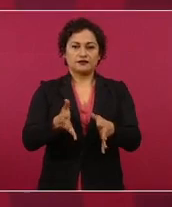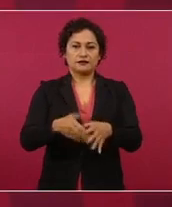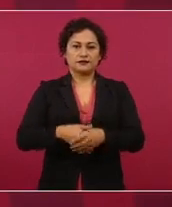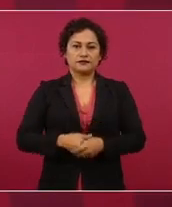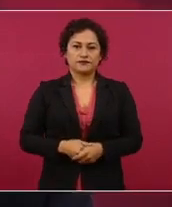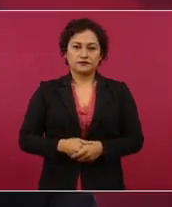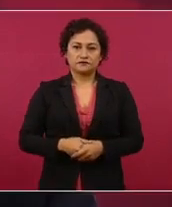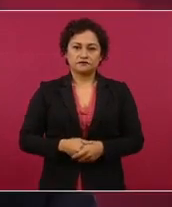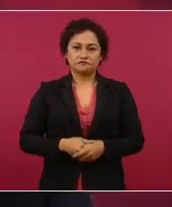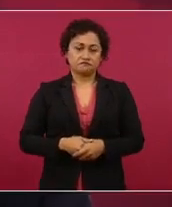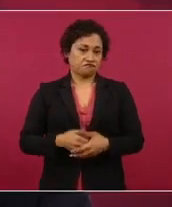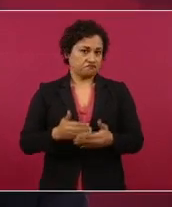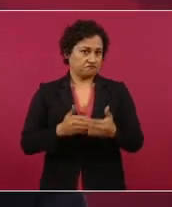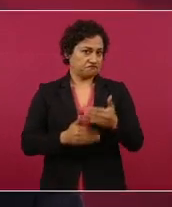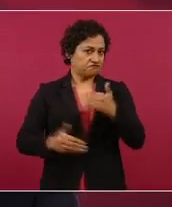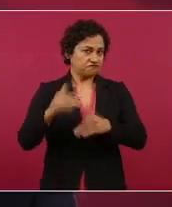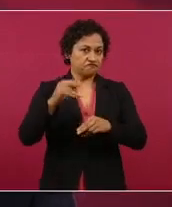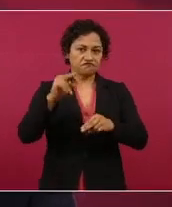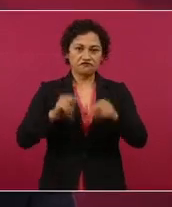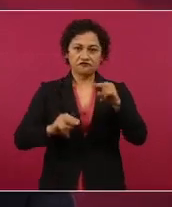y son de primera.